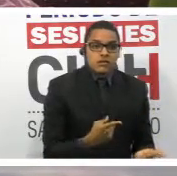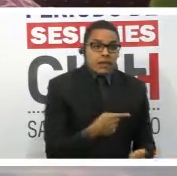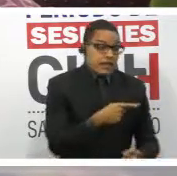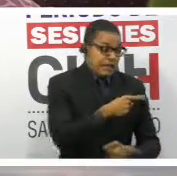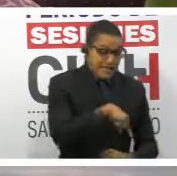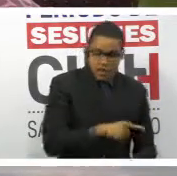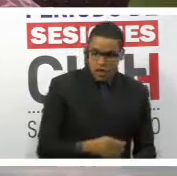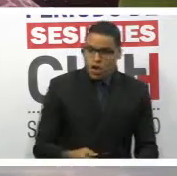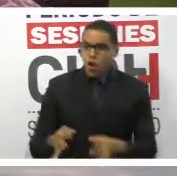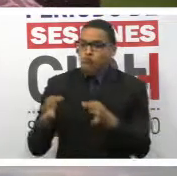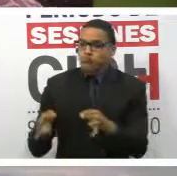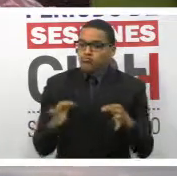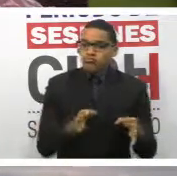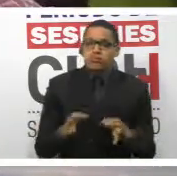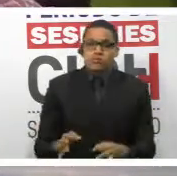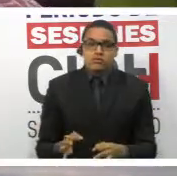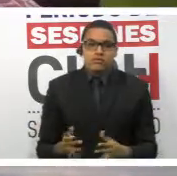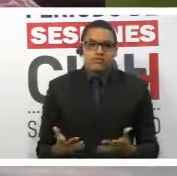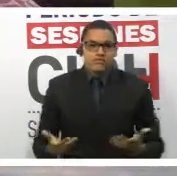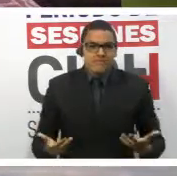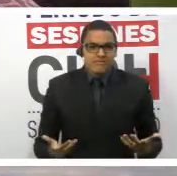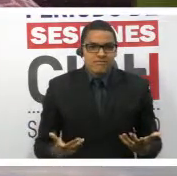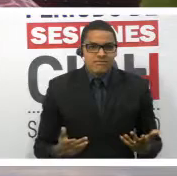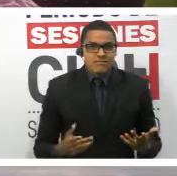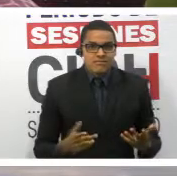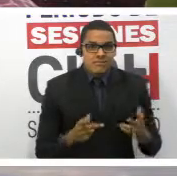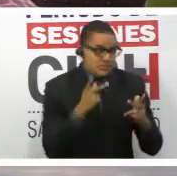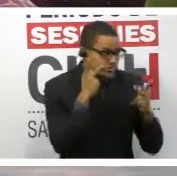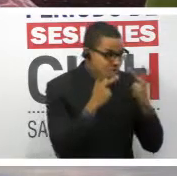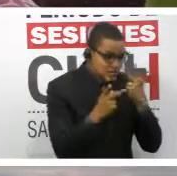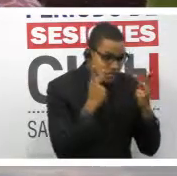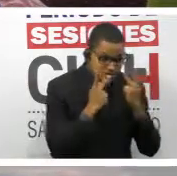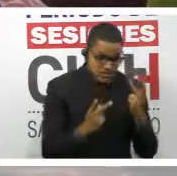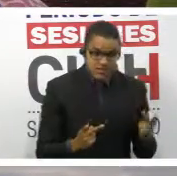políticas y programas de atención